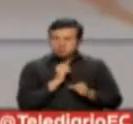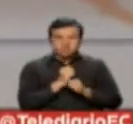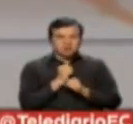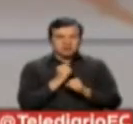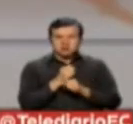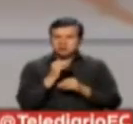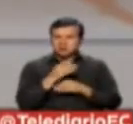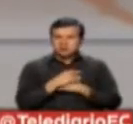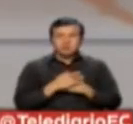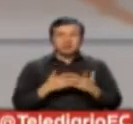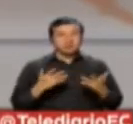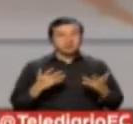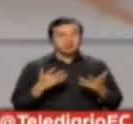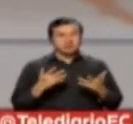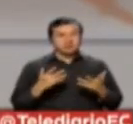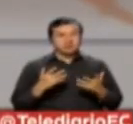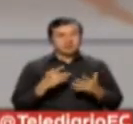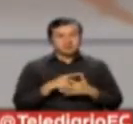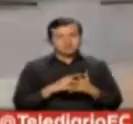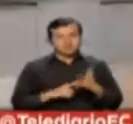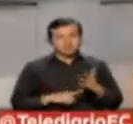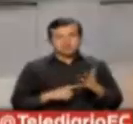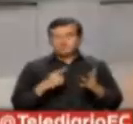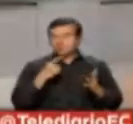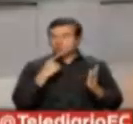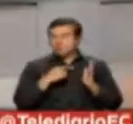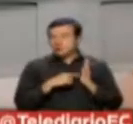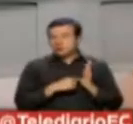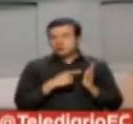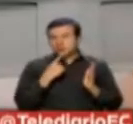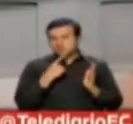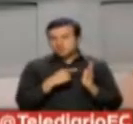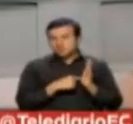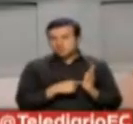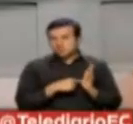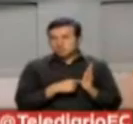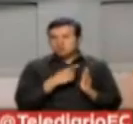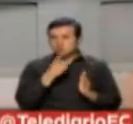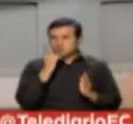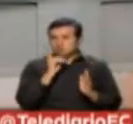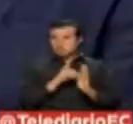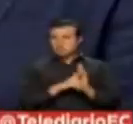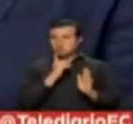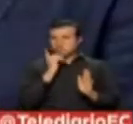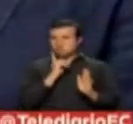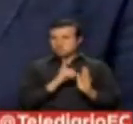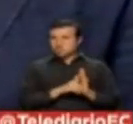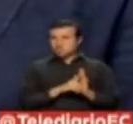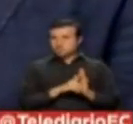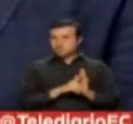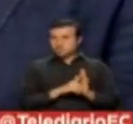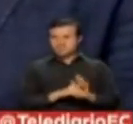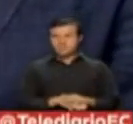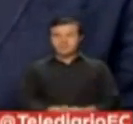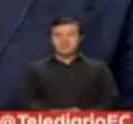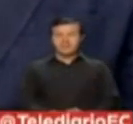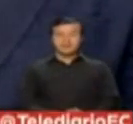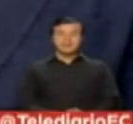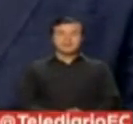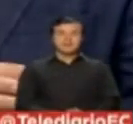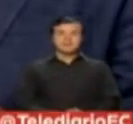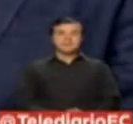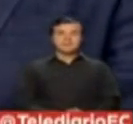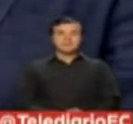explícitamente para evitar que haya ese tipo en el caso de que se produjeran denuncias que no están siendo adecuadamente procesadas